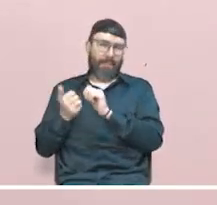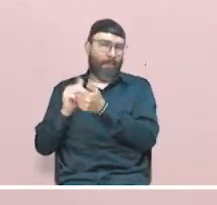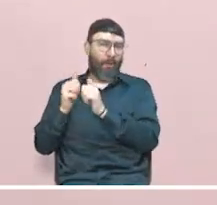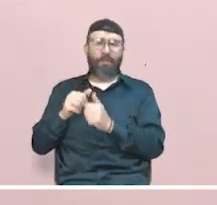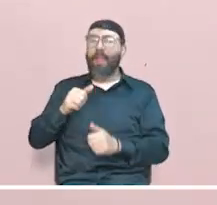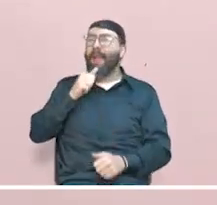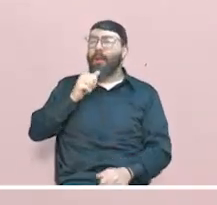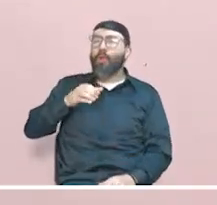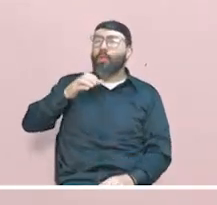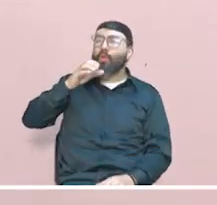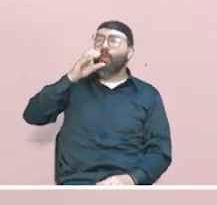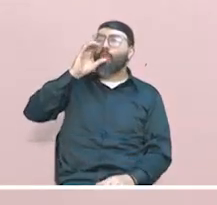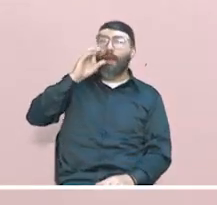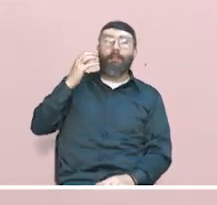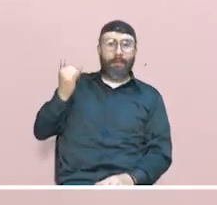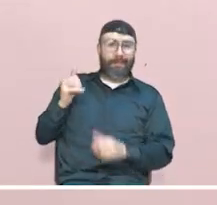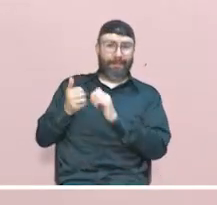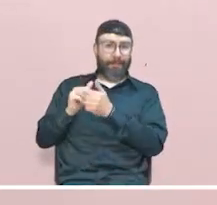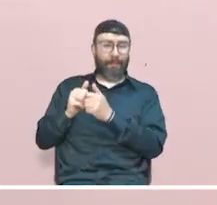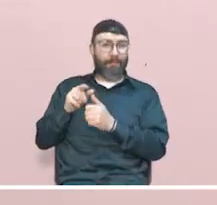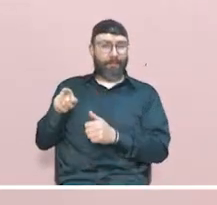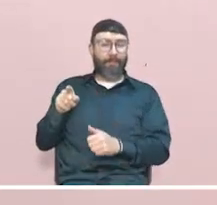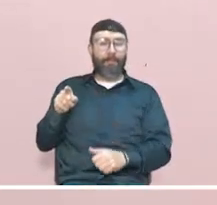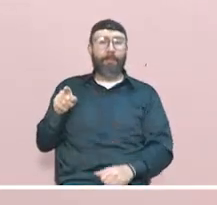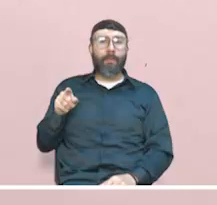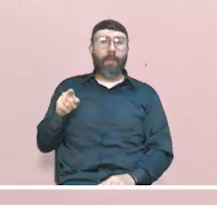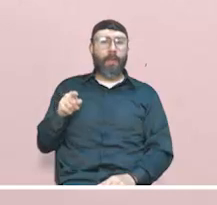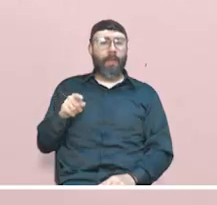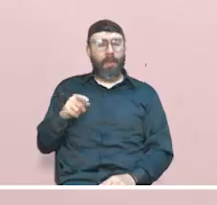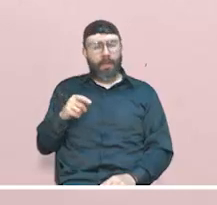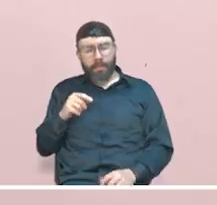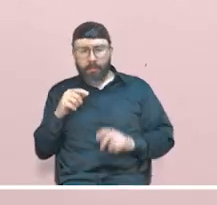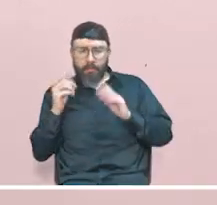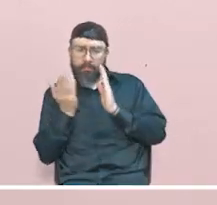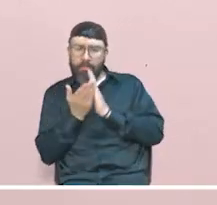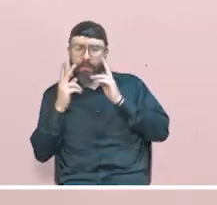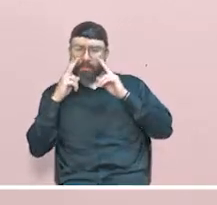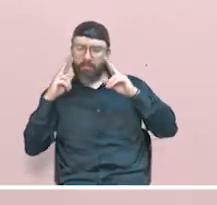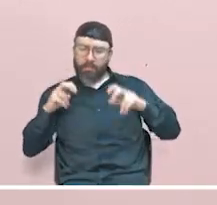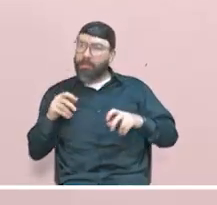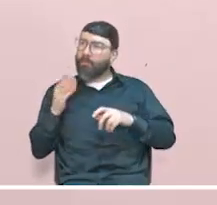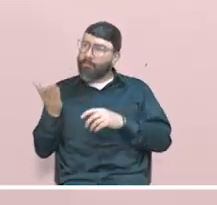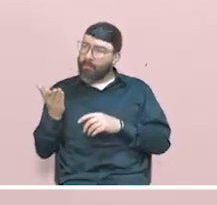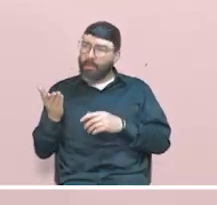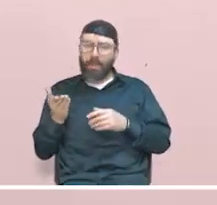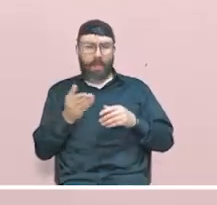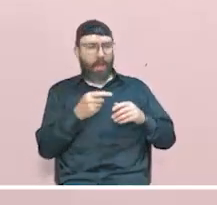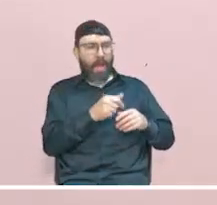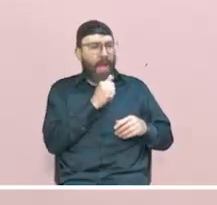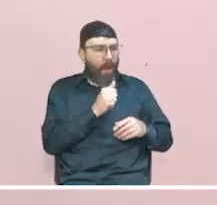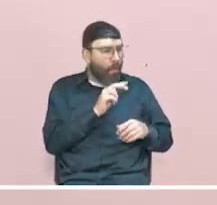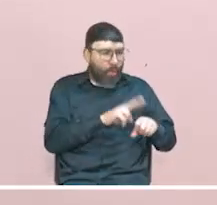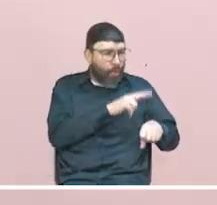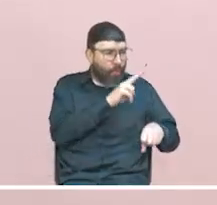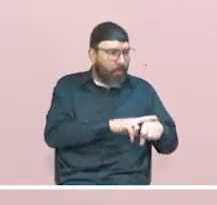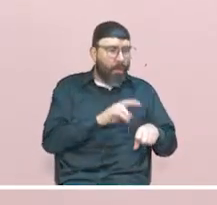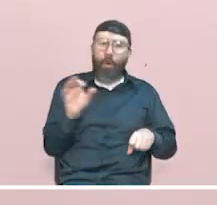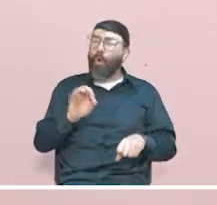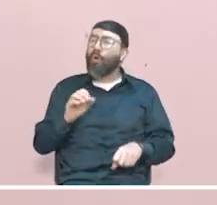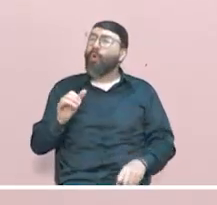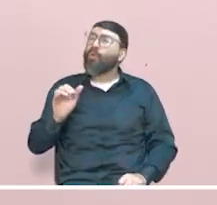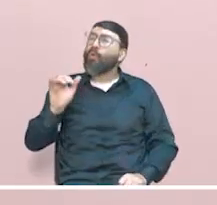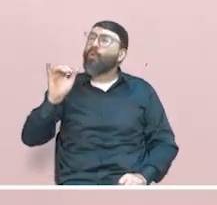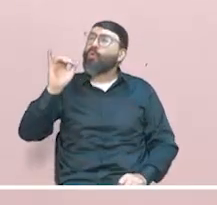hizo para definir hasta dónde había diferencias entre hidratarse con agua o hidratarse con una bebida